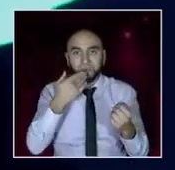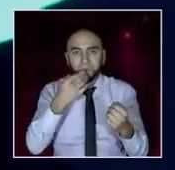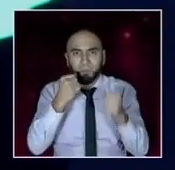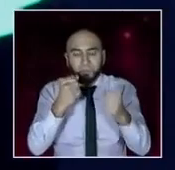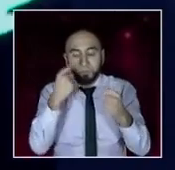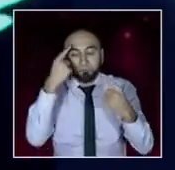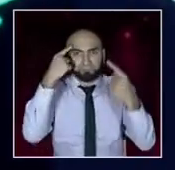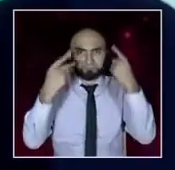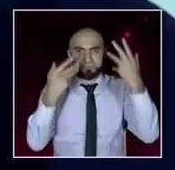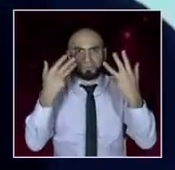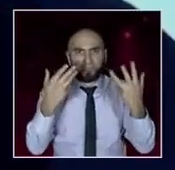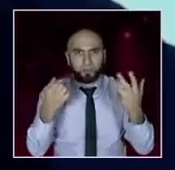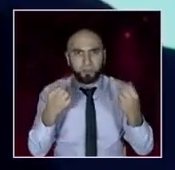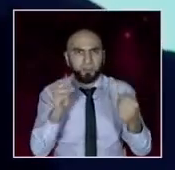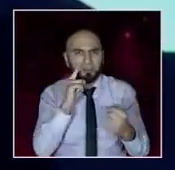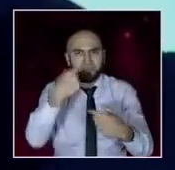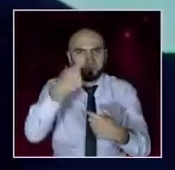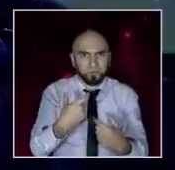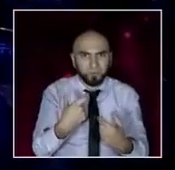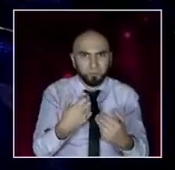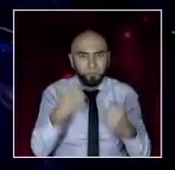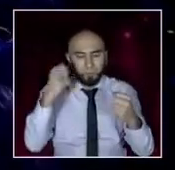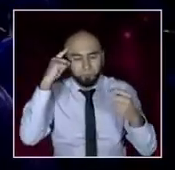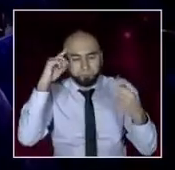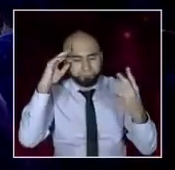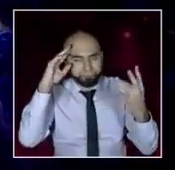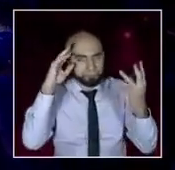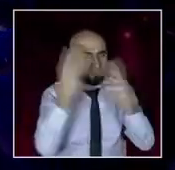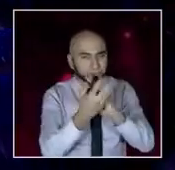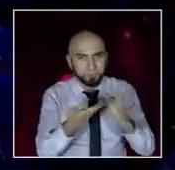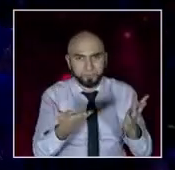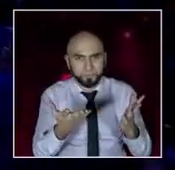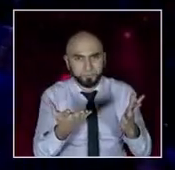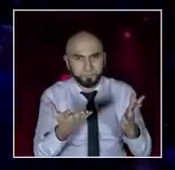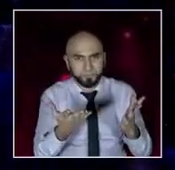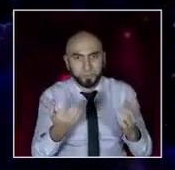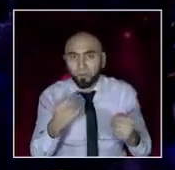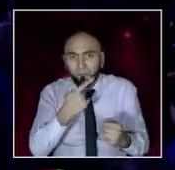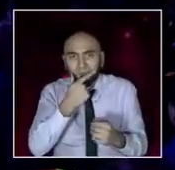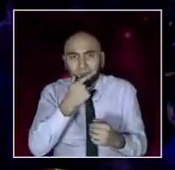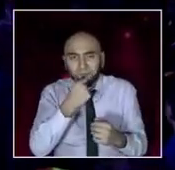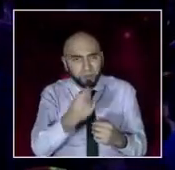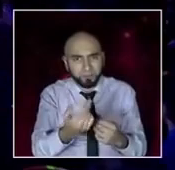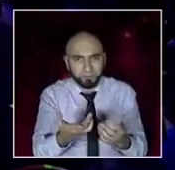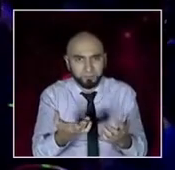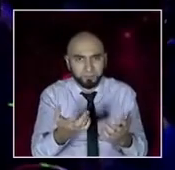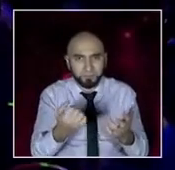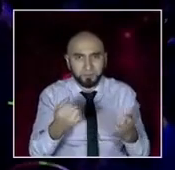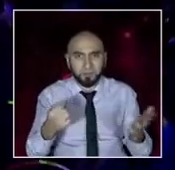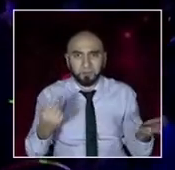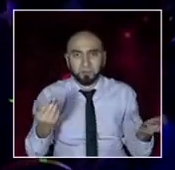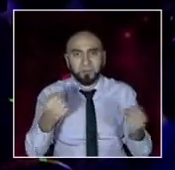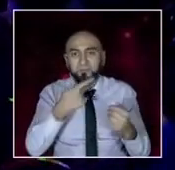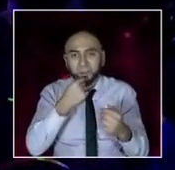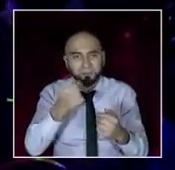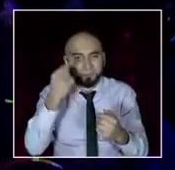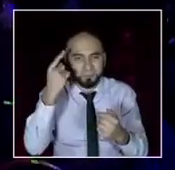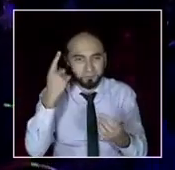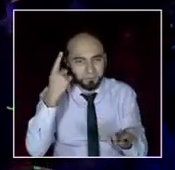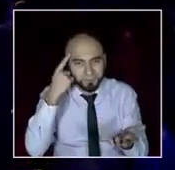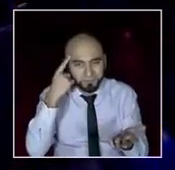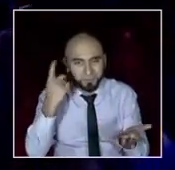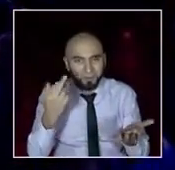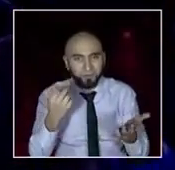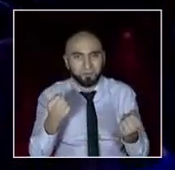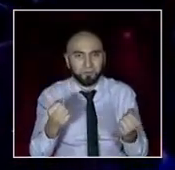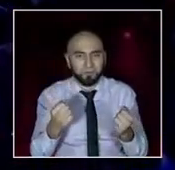mismos? La experiencia de ser uno es tan familiar y tan continuo y es tan fácil de tomarlo como garantizado, pero no deberías tomarlo así